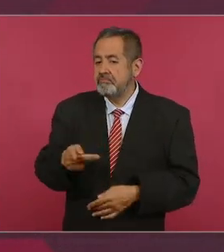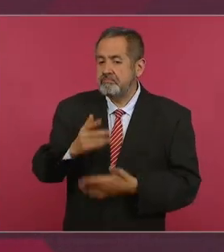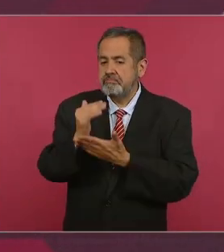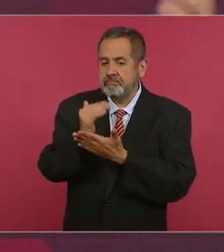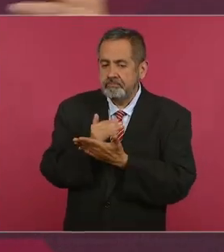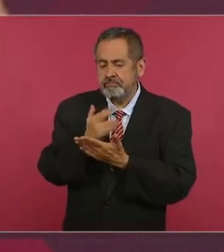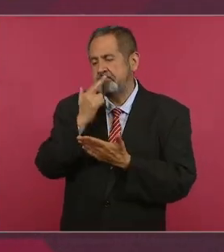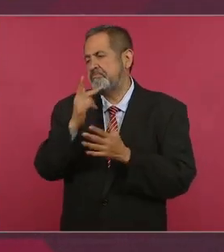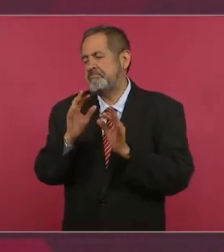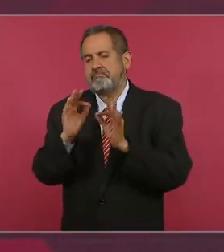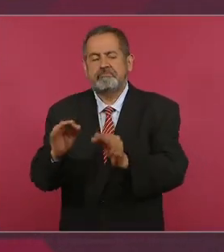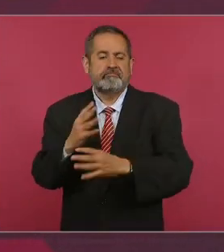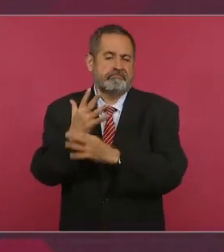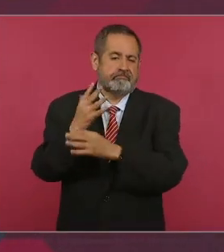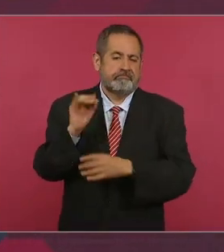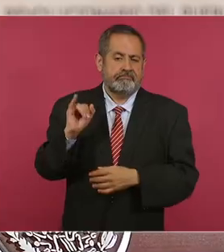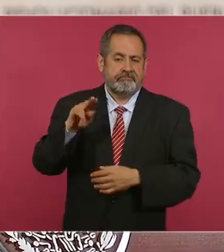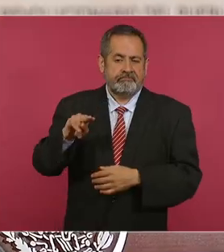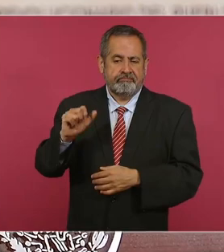los datos del INEGI.